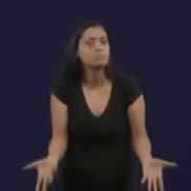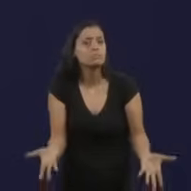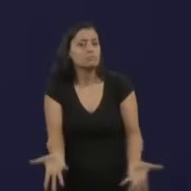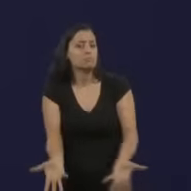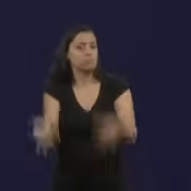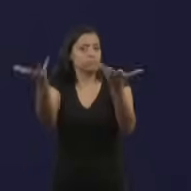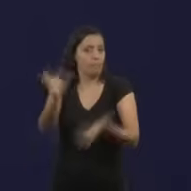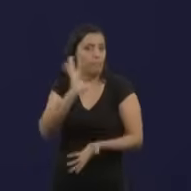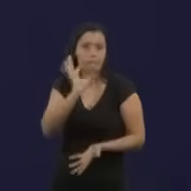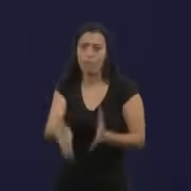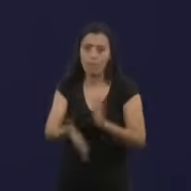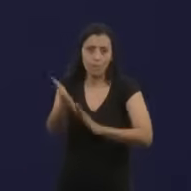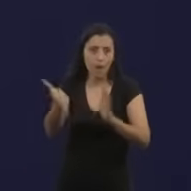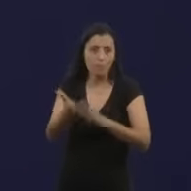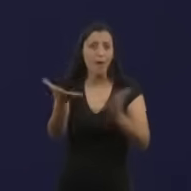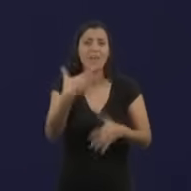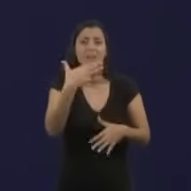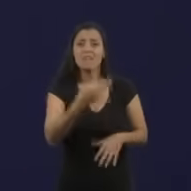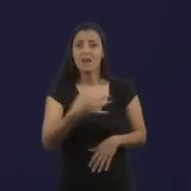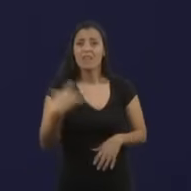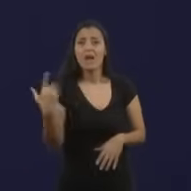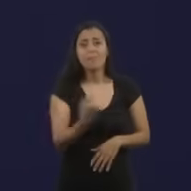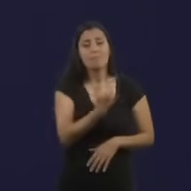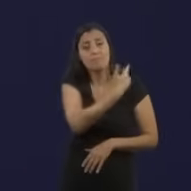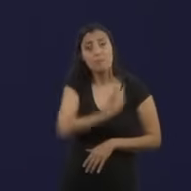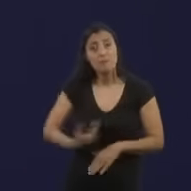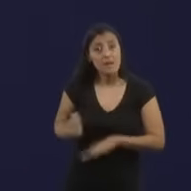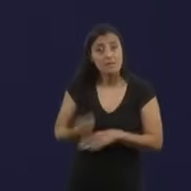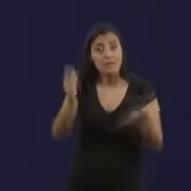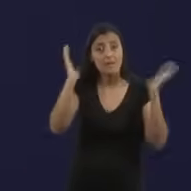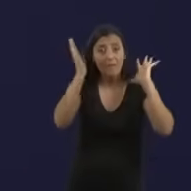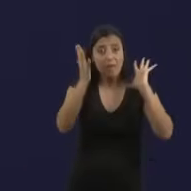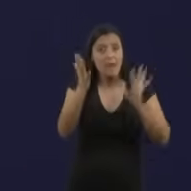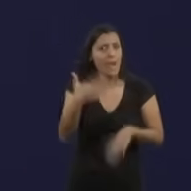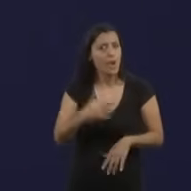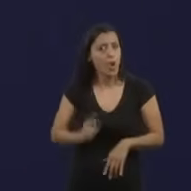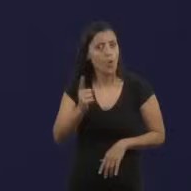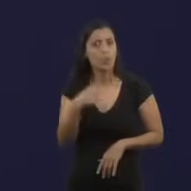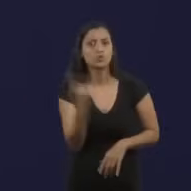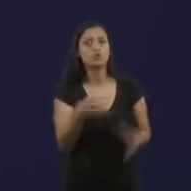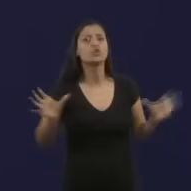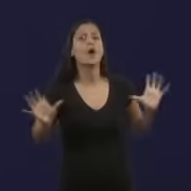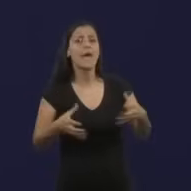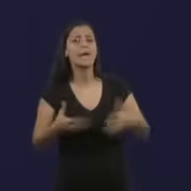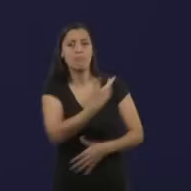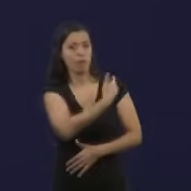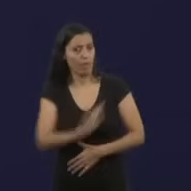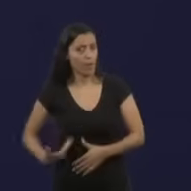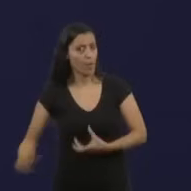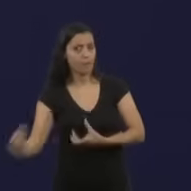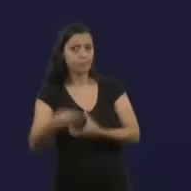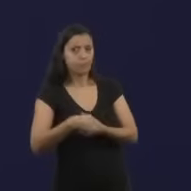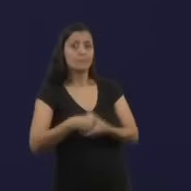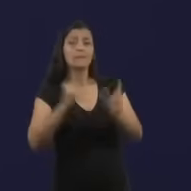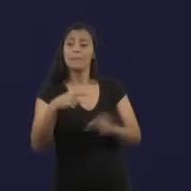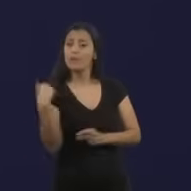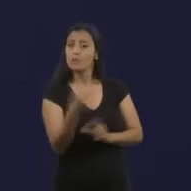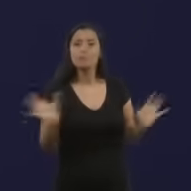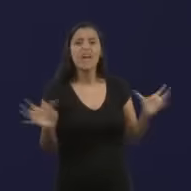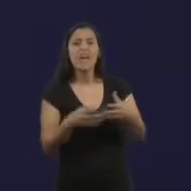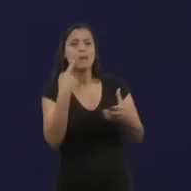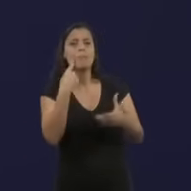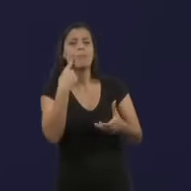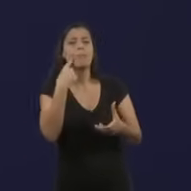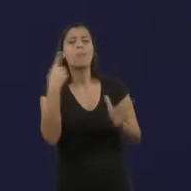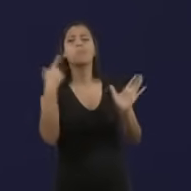crecimiento Bueno la verdad es que estamos el presidente está orgulloso del equipo y somos un equipo además que que se destaca por no